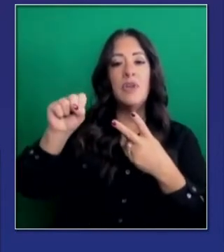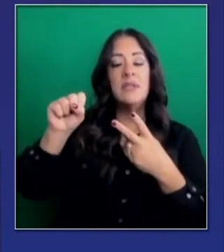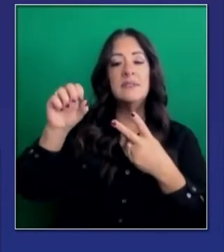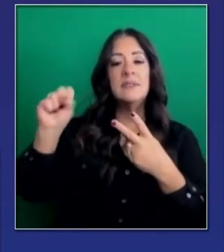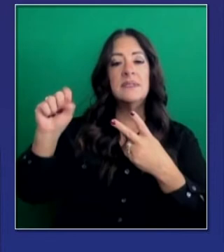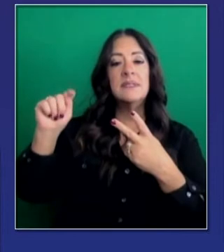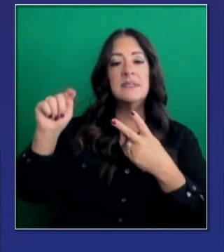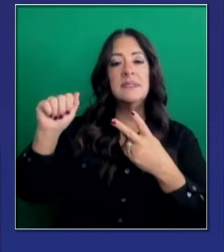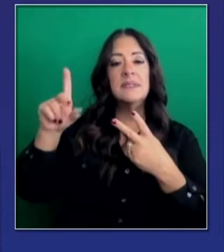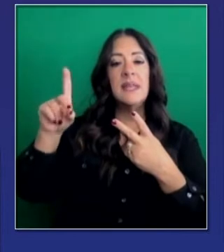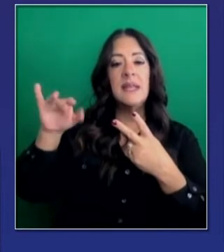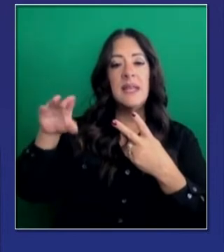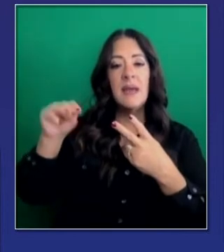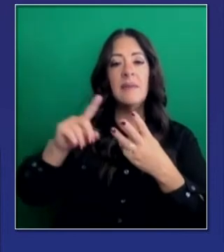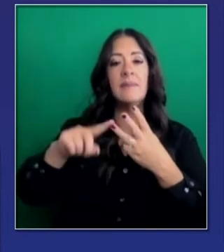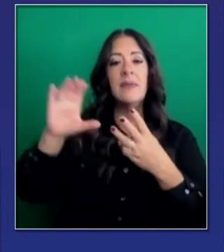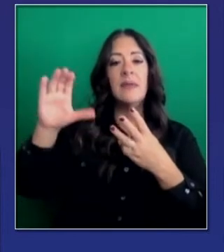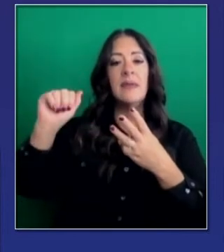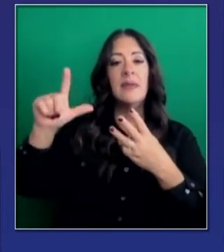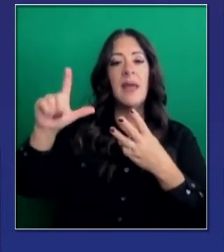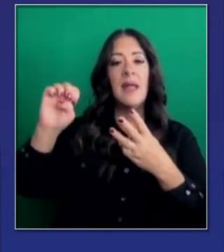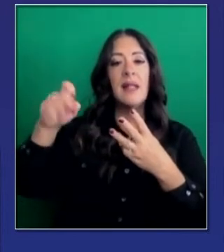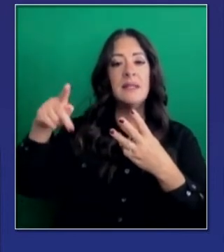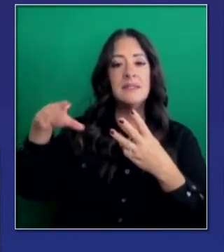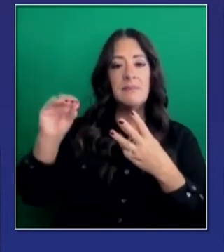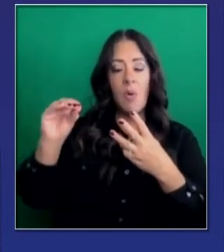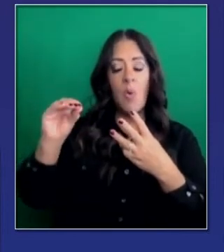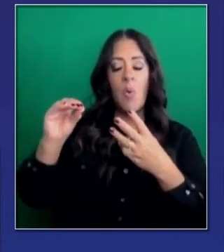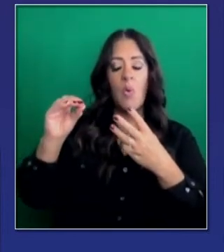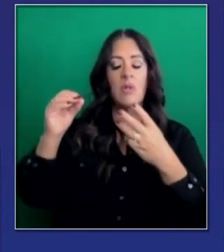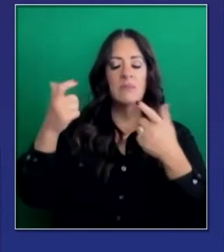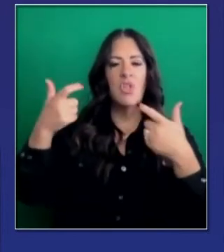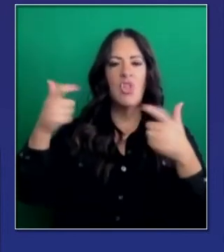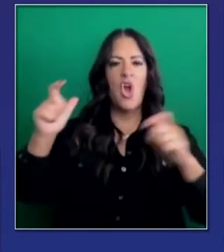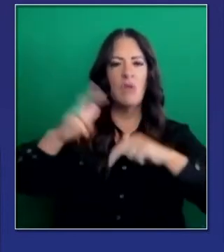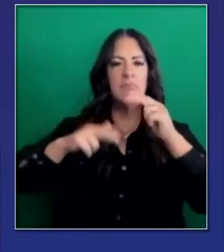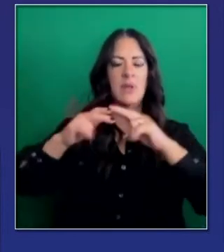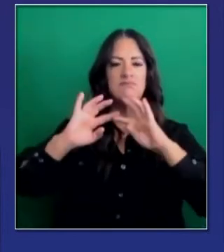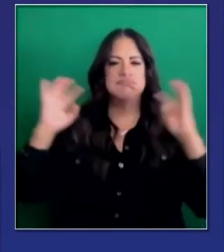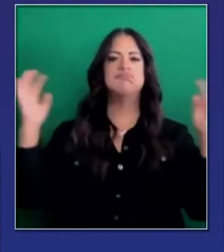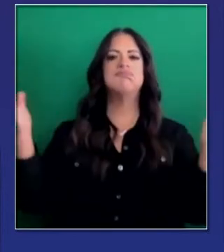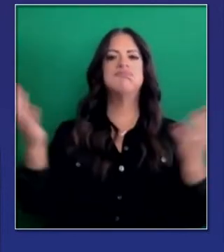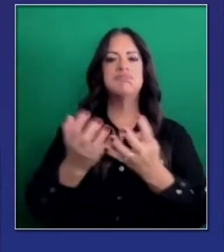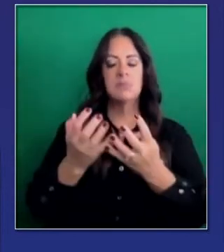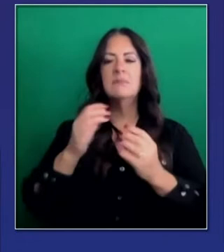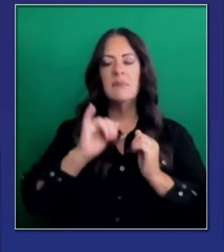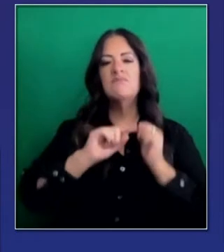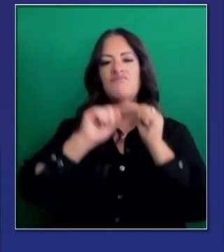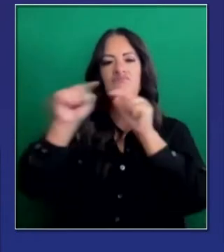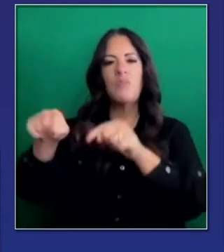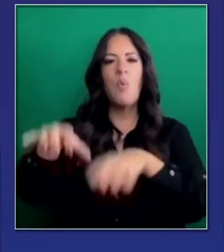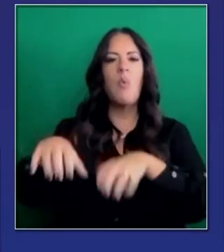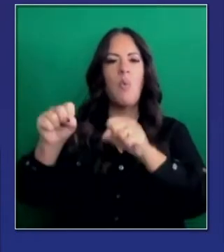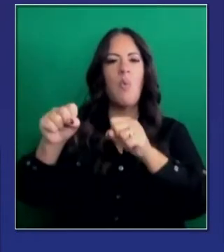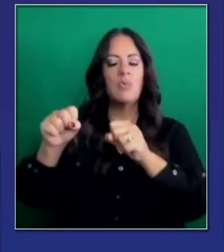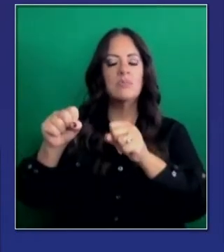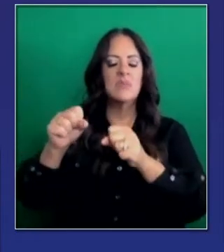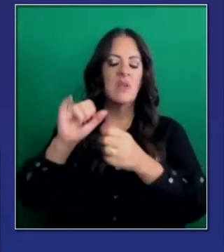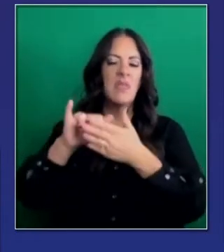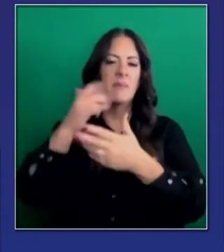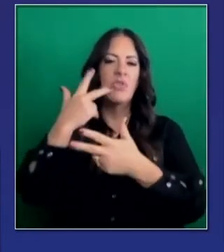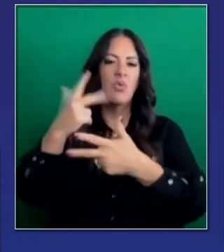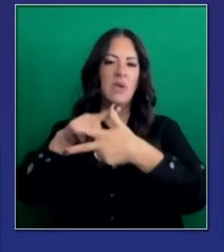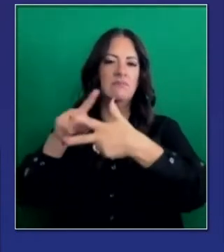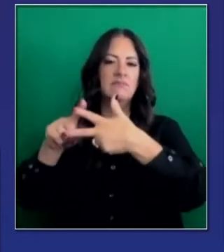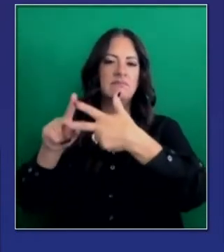con puntos para entre para administrar vacunas de esta semana serán publicados más de ellos estas